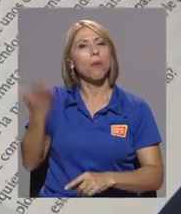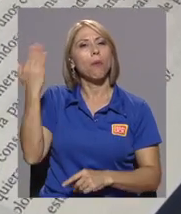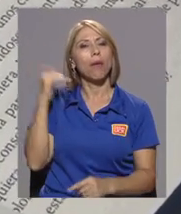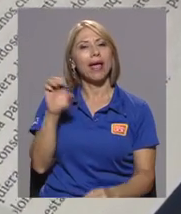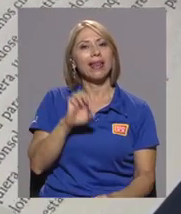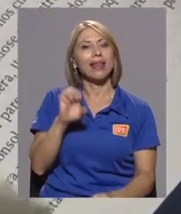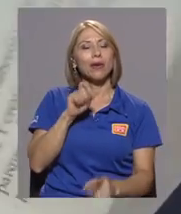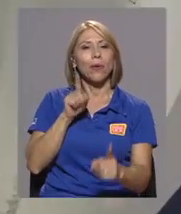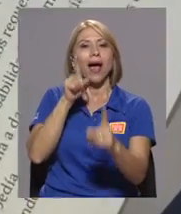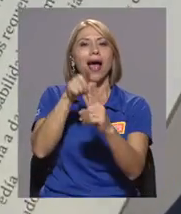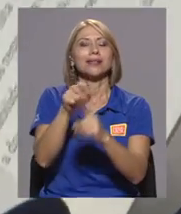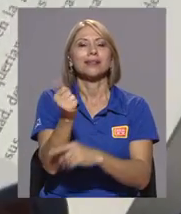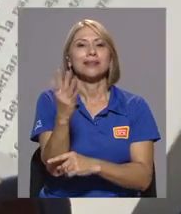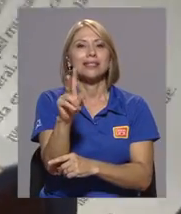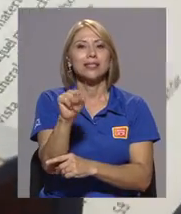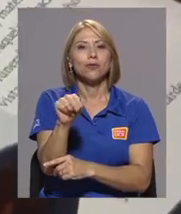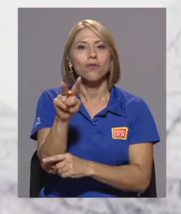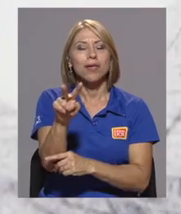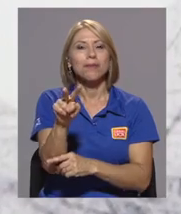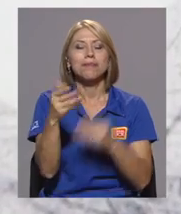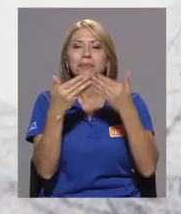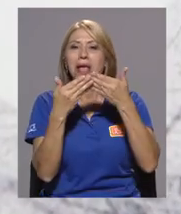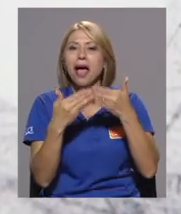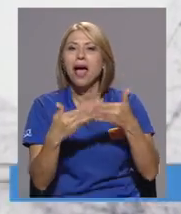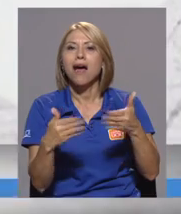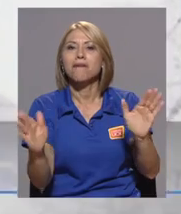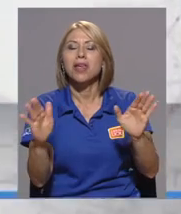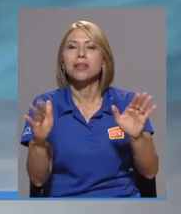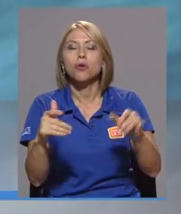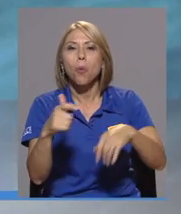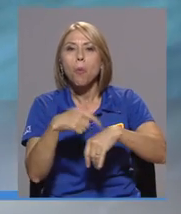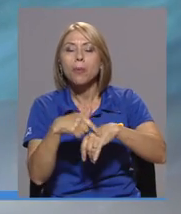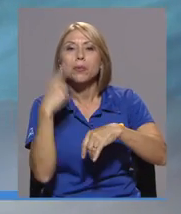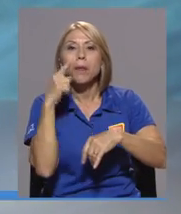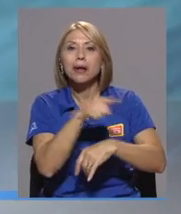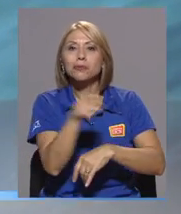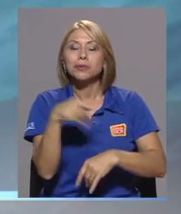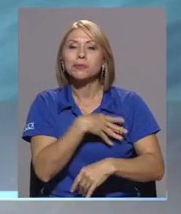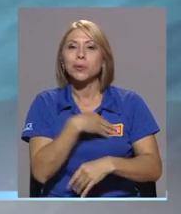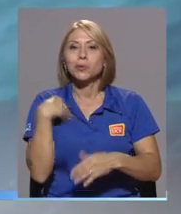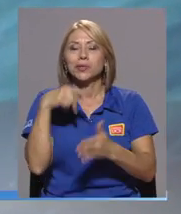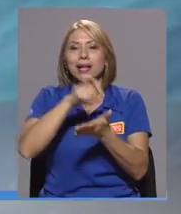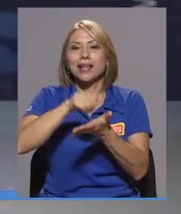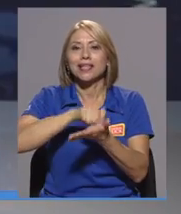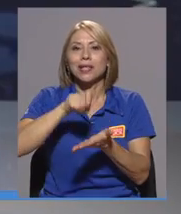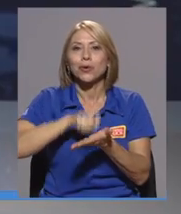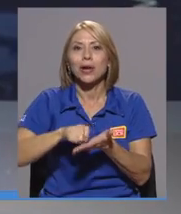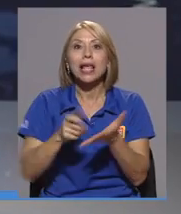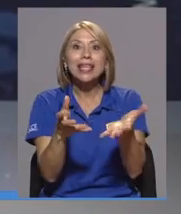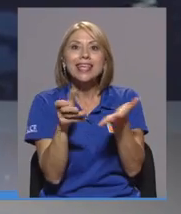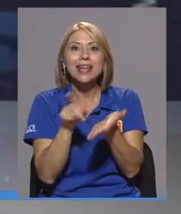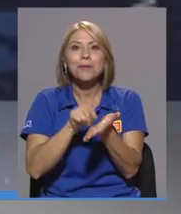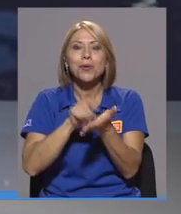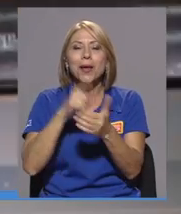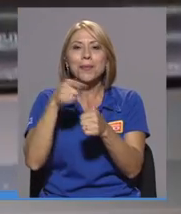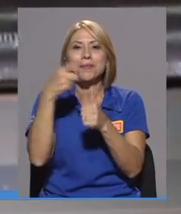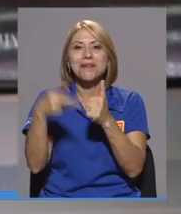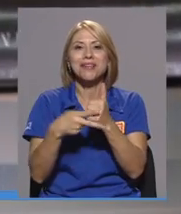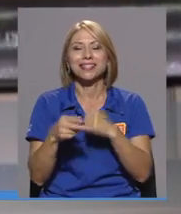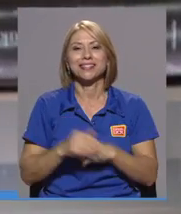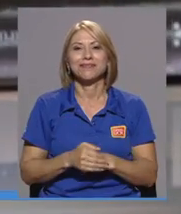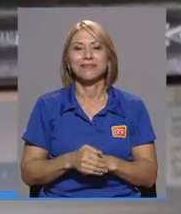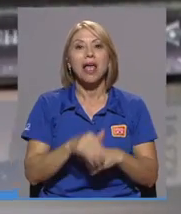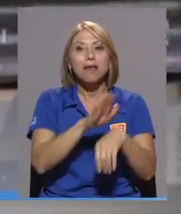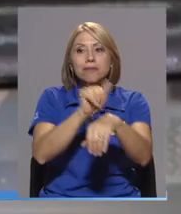Desde el pasado mes de enero y hasta el 15 de noviembre, está abierto el espacio para los que les gusta la literatura y desean publicar sus escritos por primera